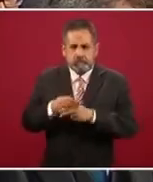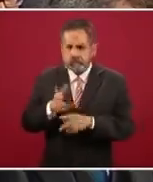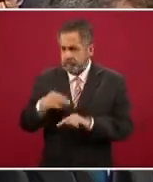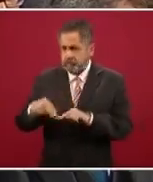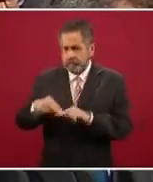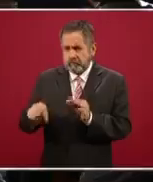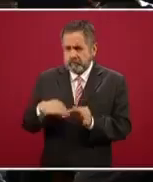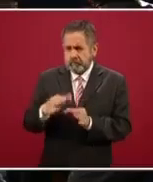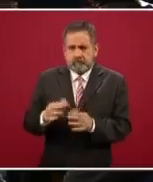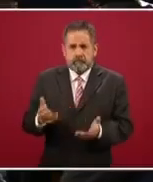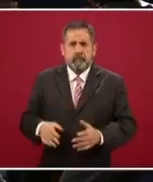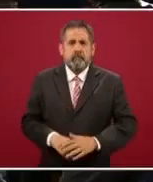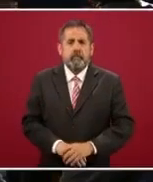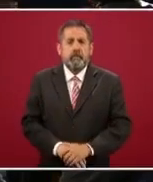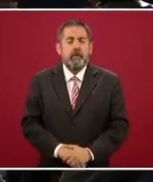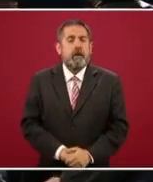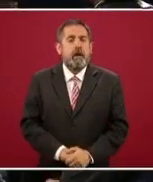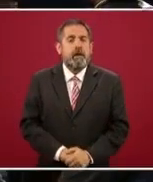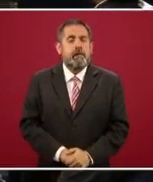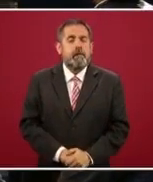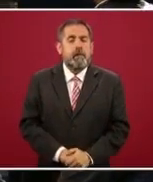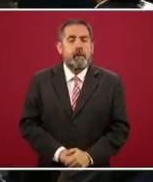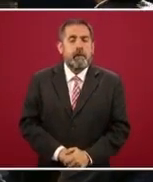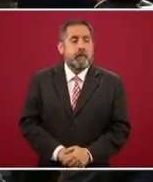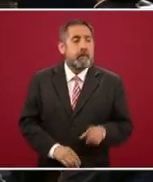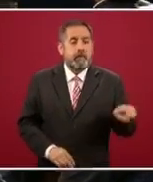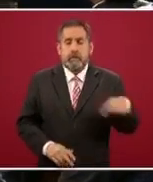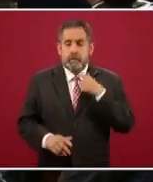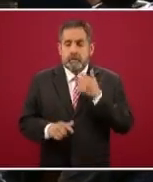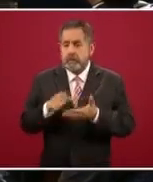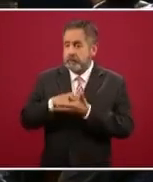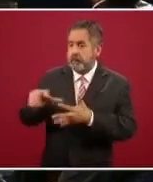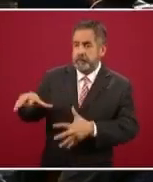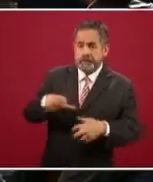boleto? Ah, pues a adquirir